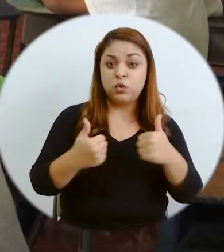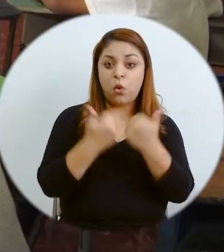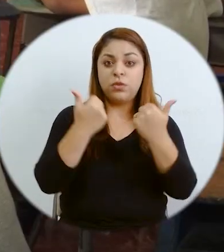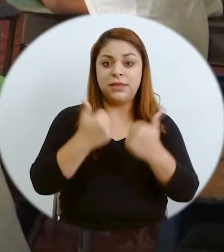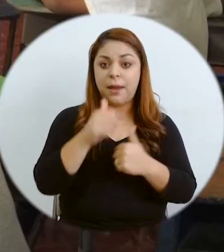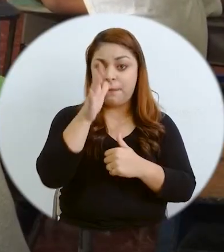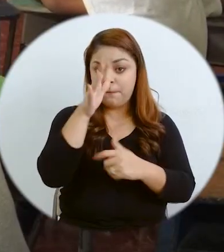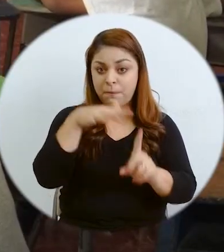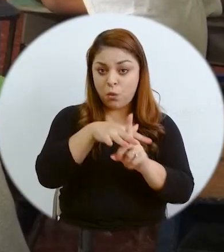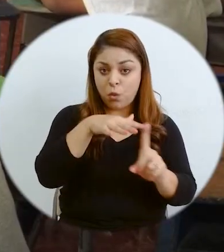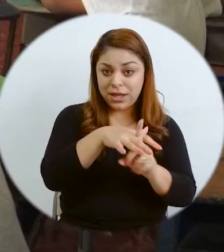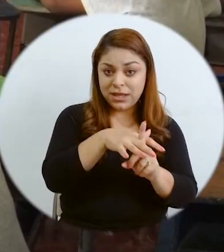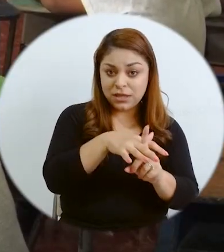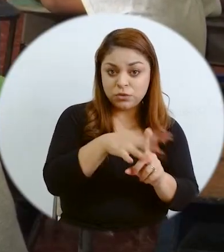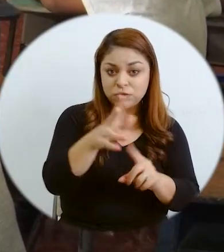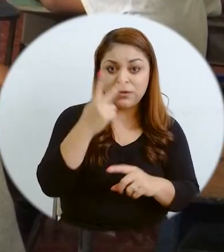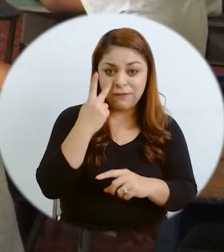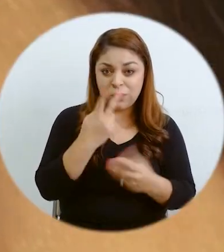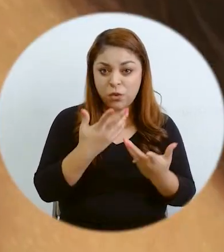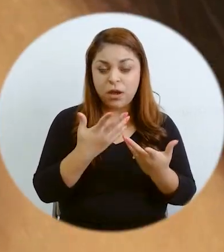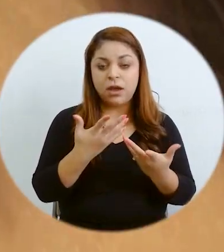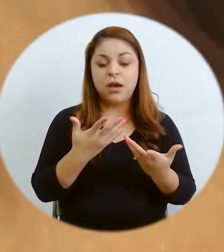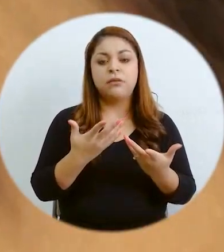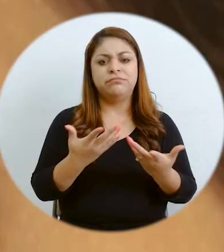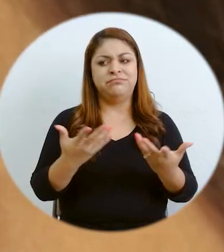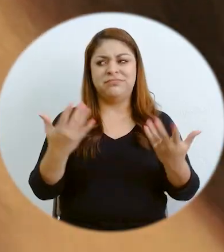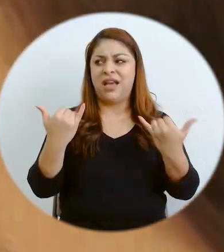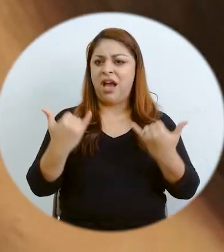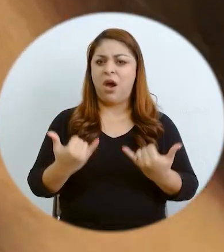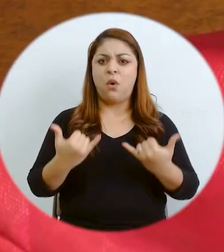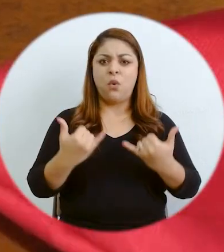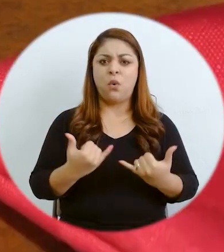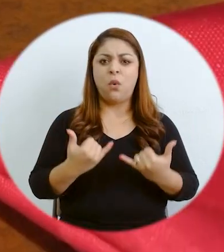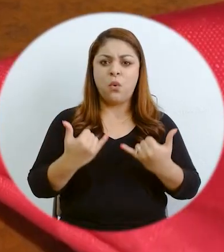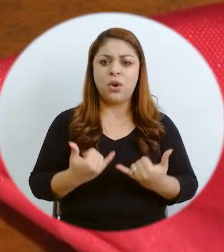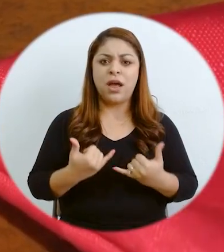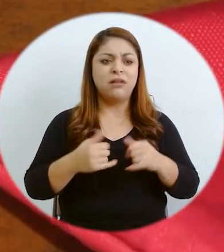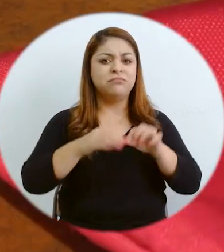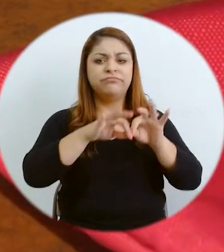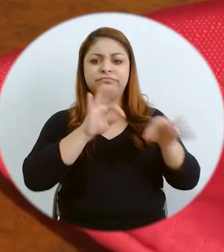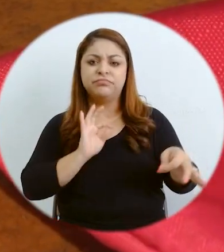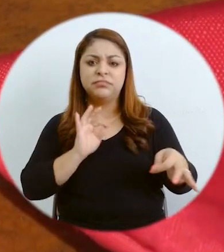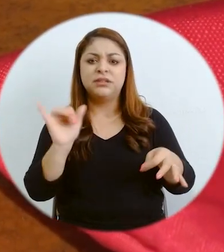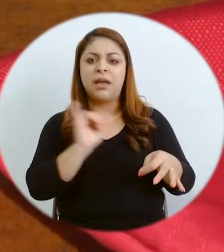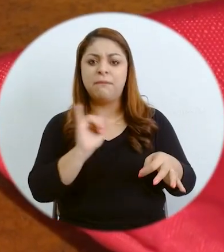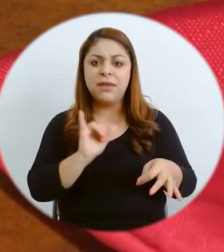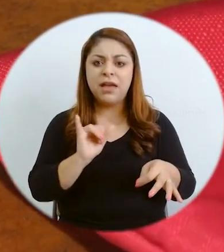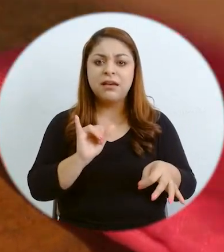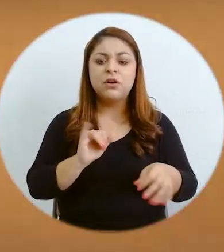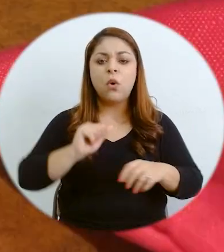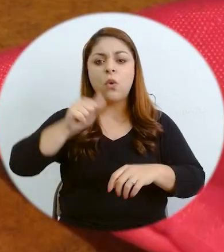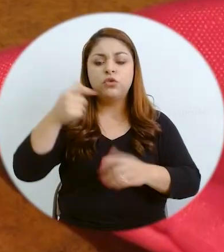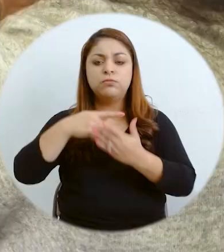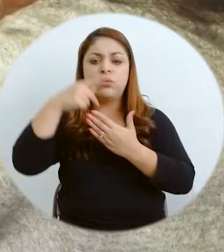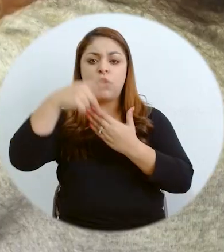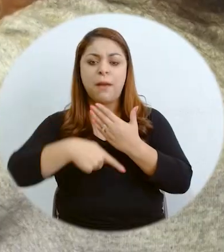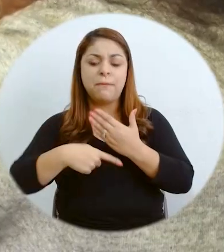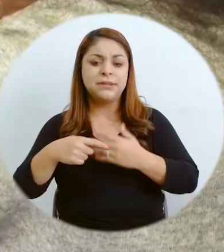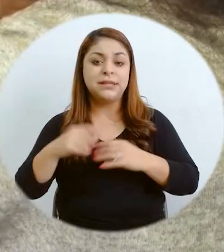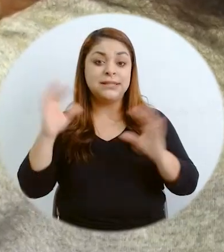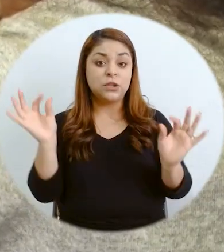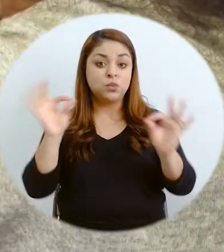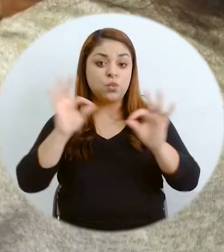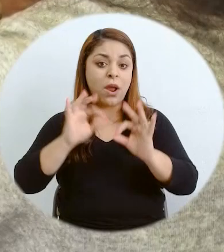los protocolos en contra del bullying. Bueno, pero ahora ¿qué pasa? También se trajeron abajo los programas de educación de sexualidad